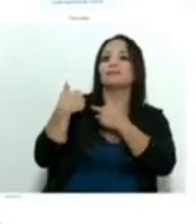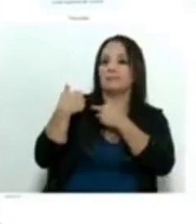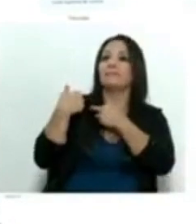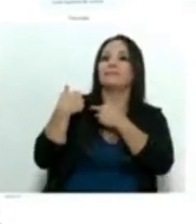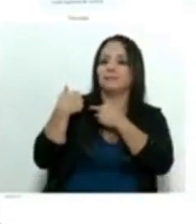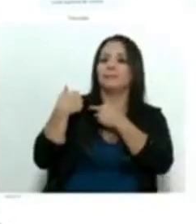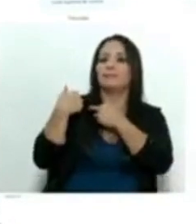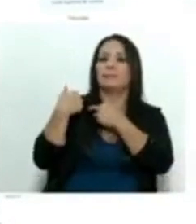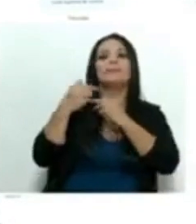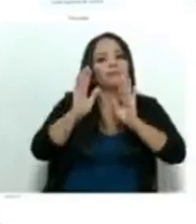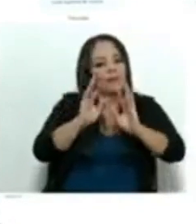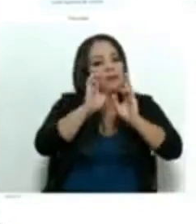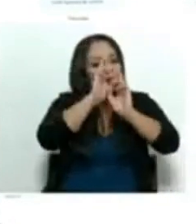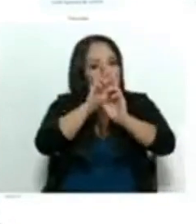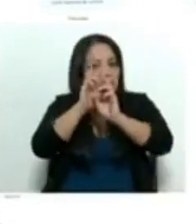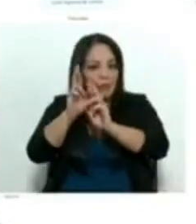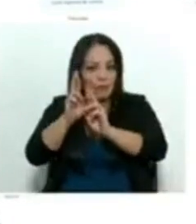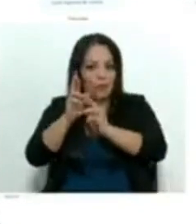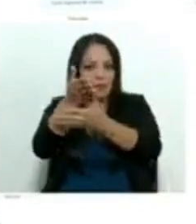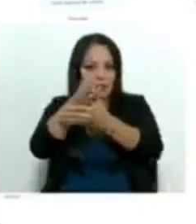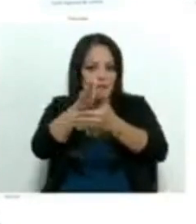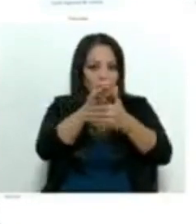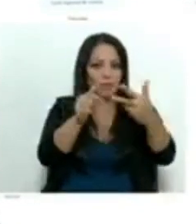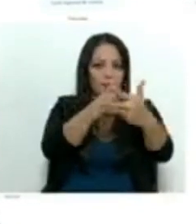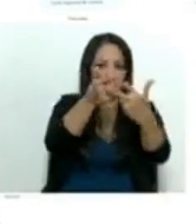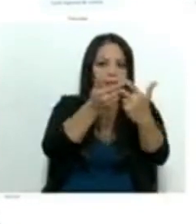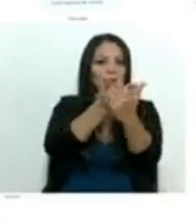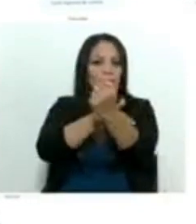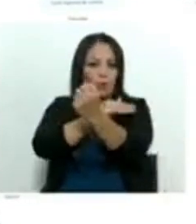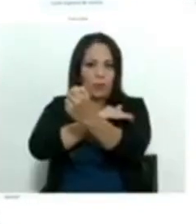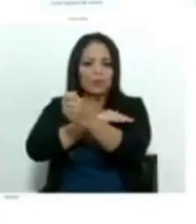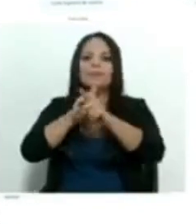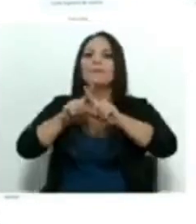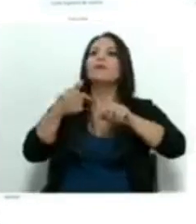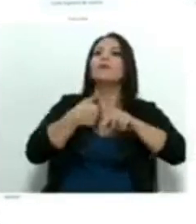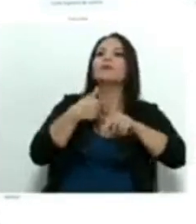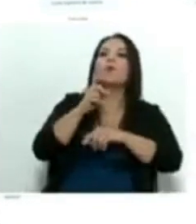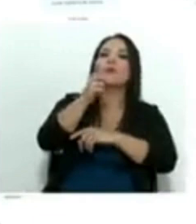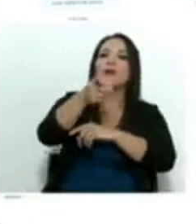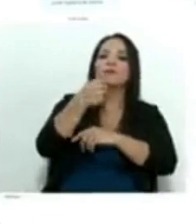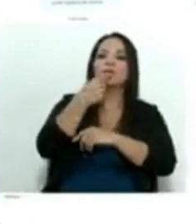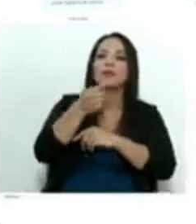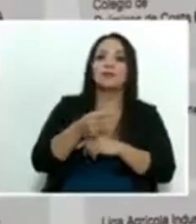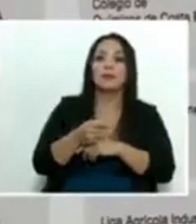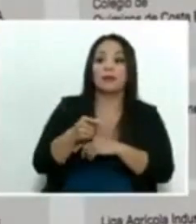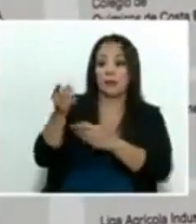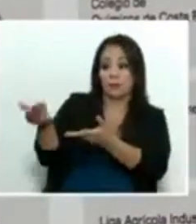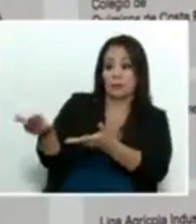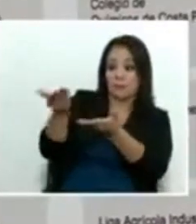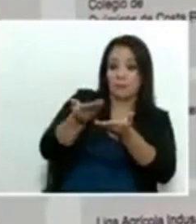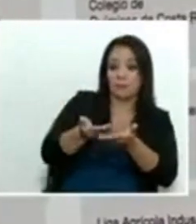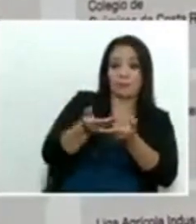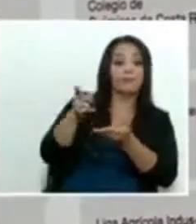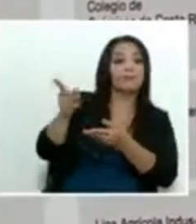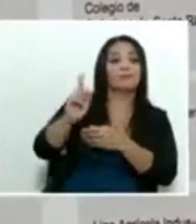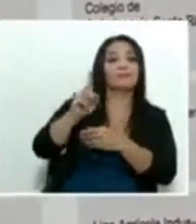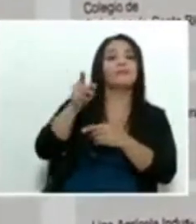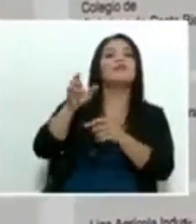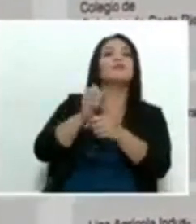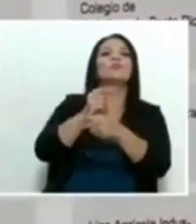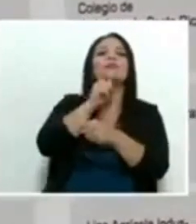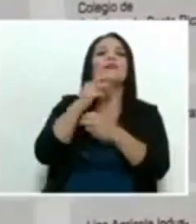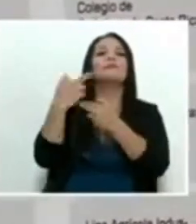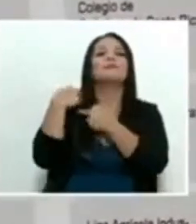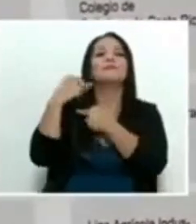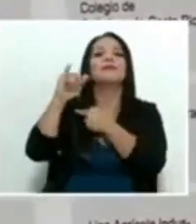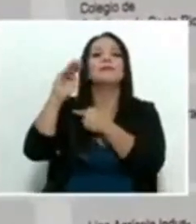obviamente respetando la división de poderes, y la obligación de decir, mire, eso que usted propone ya lo hace Limas.